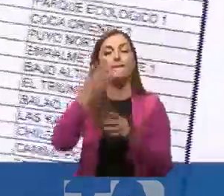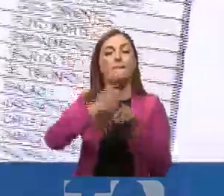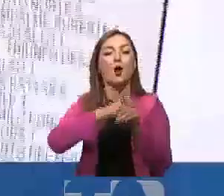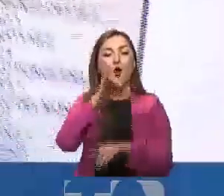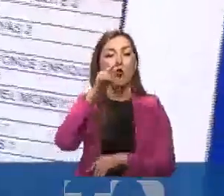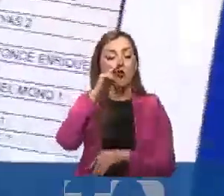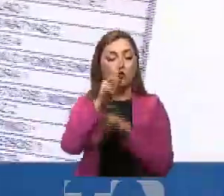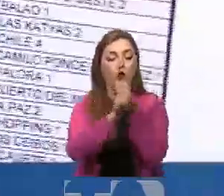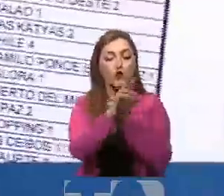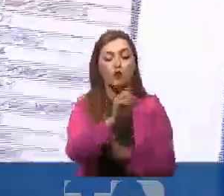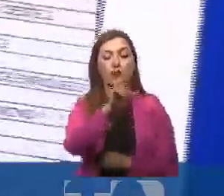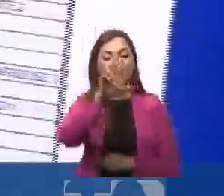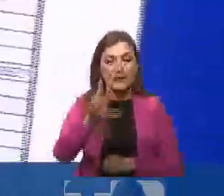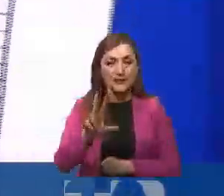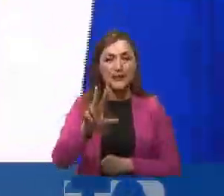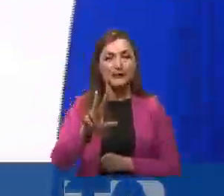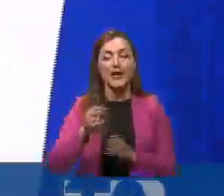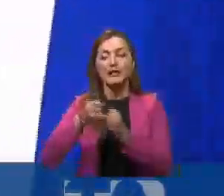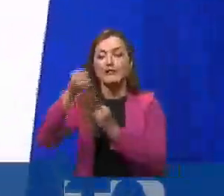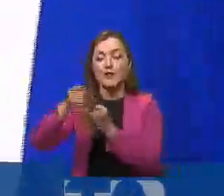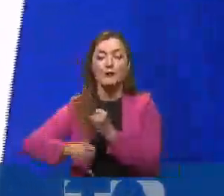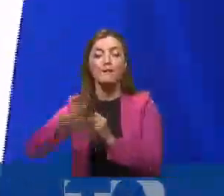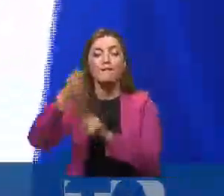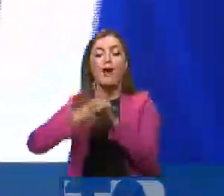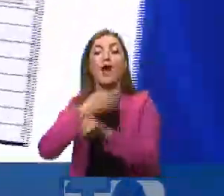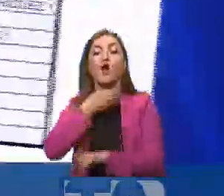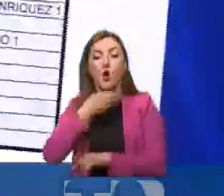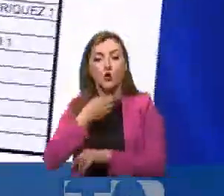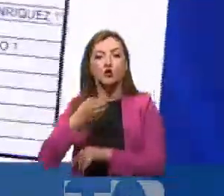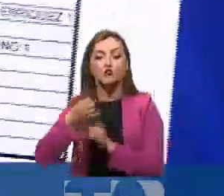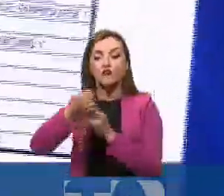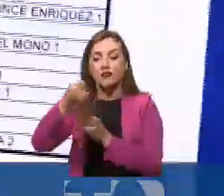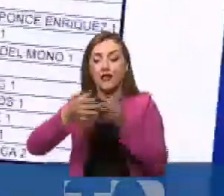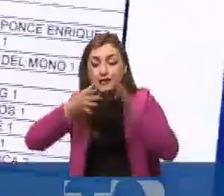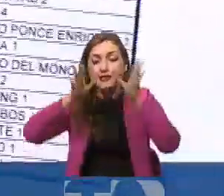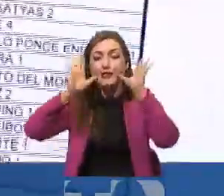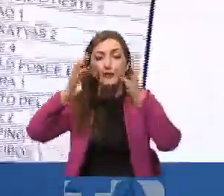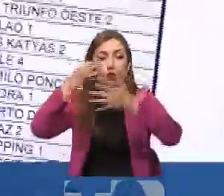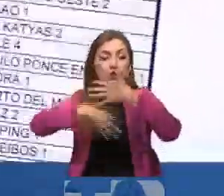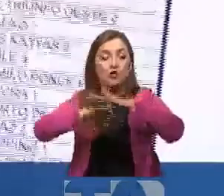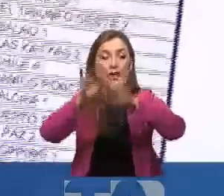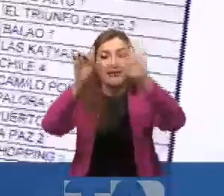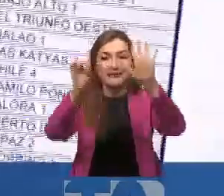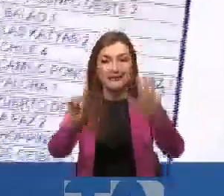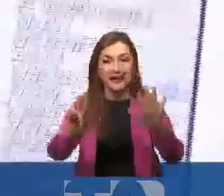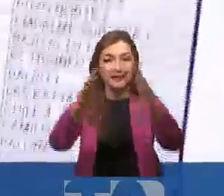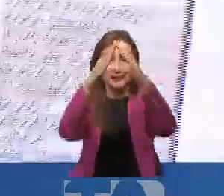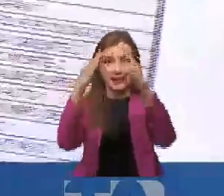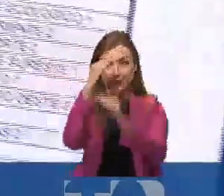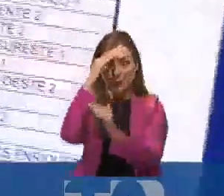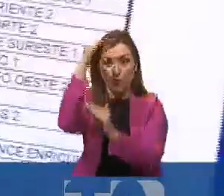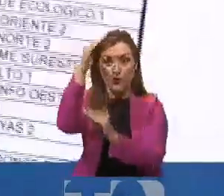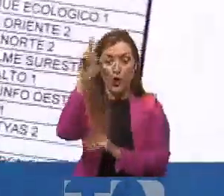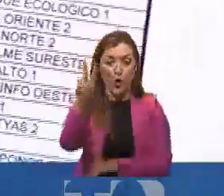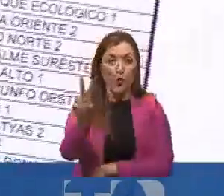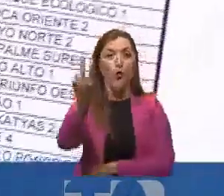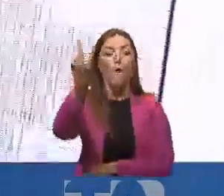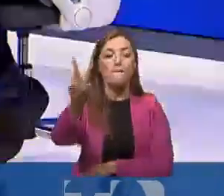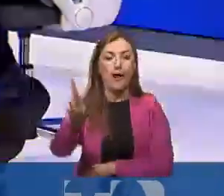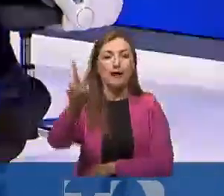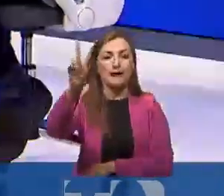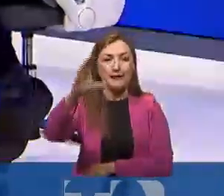agosto, 10 más. Y a finales de diciembre se entregarán el 100% y las 6 UPCs que están aquí ya se entregarán en marzo